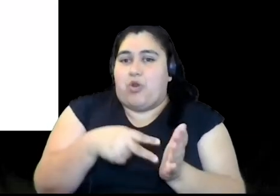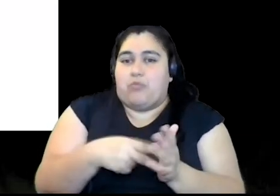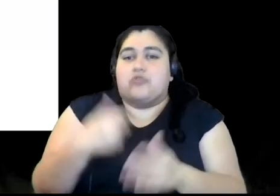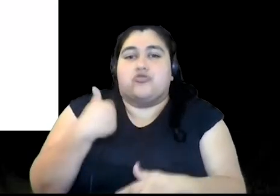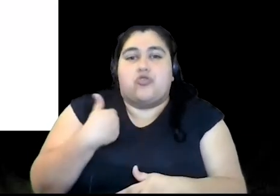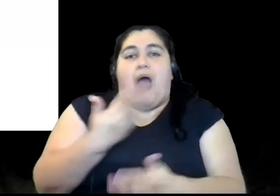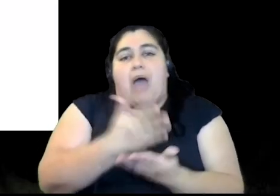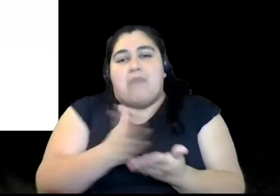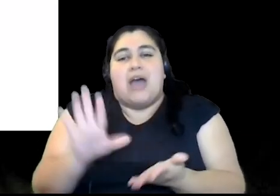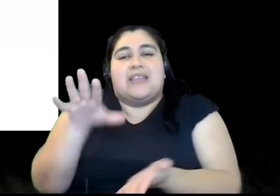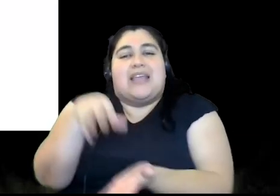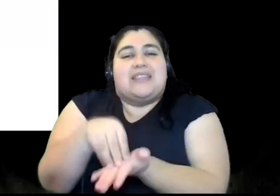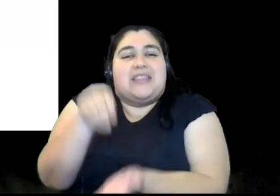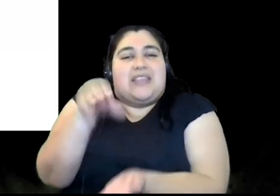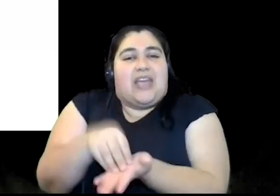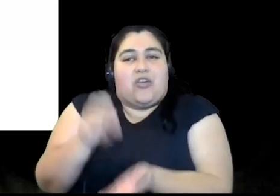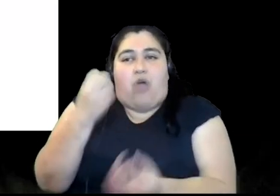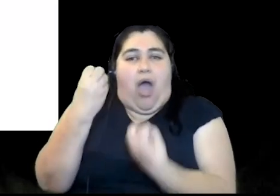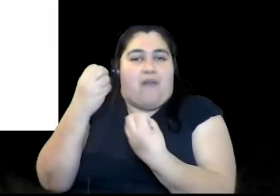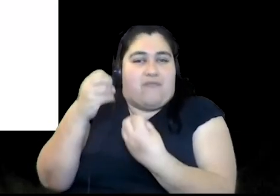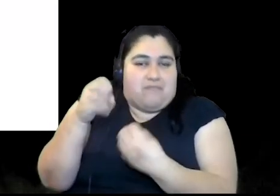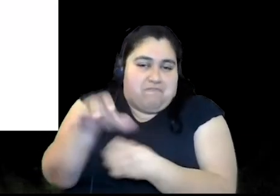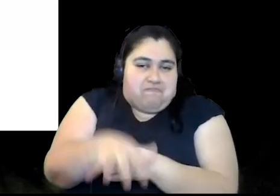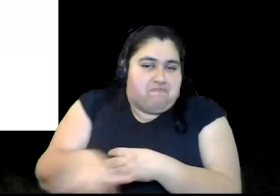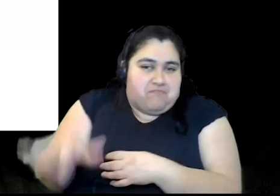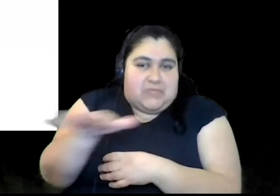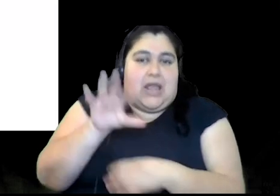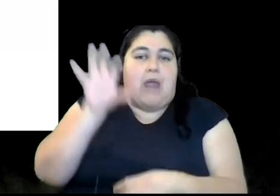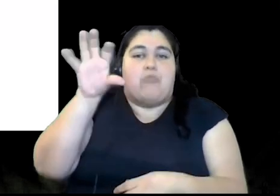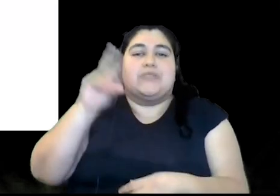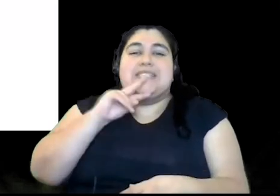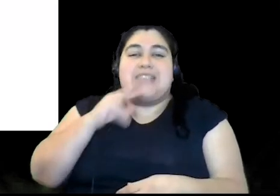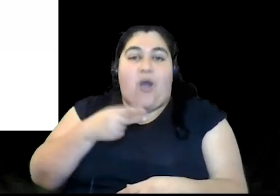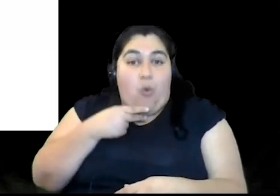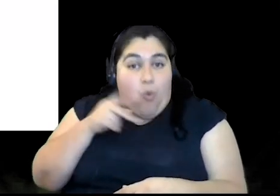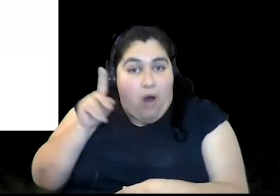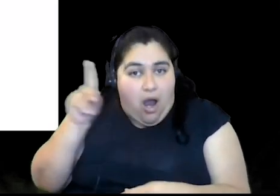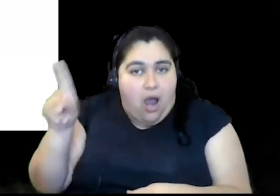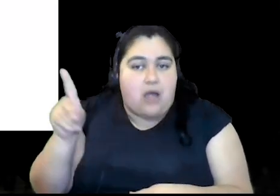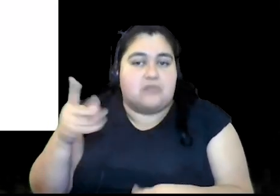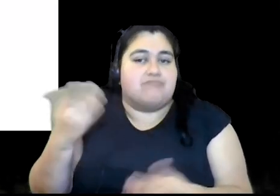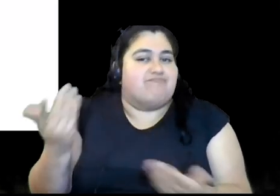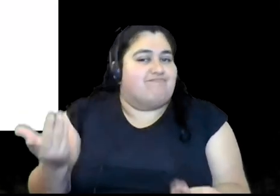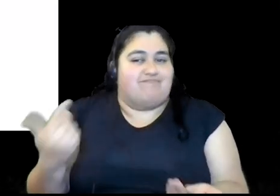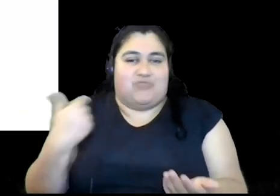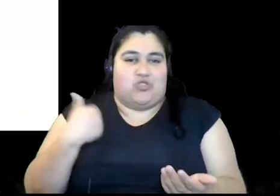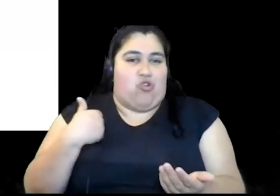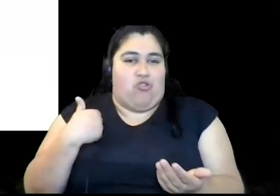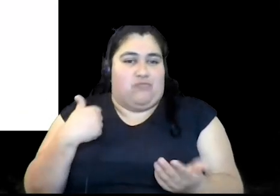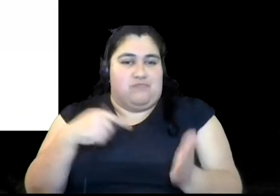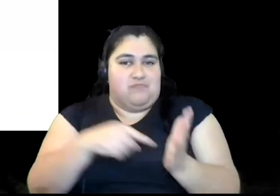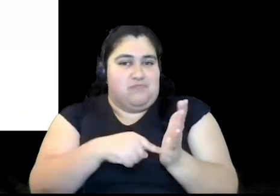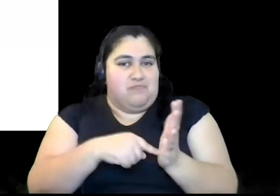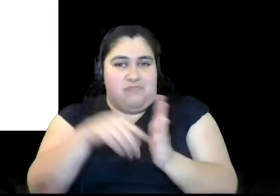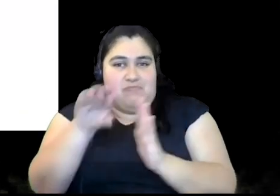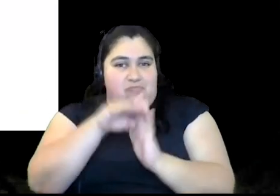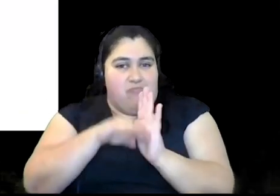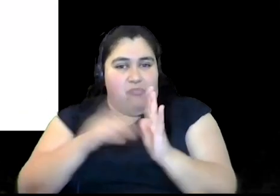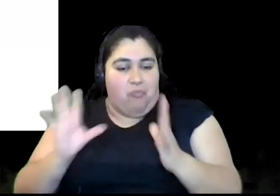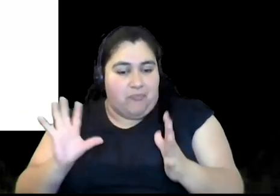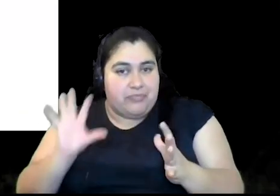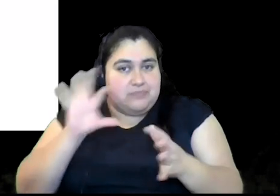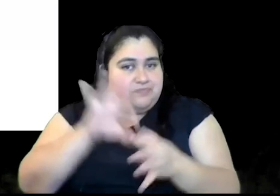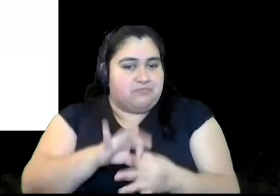tengo un lote, tengo un terreno baldío en San Juan, lamentablemente no cumplo con las condiciones